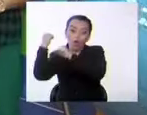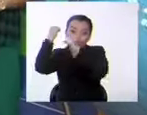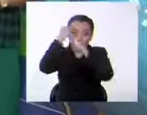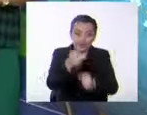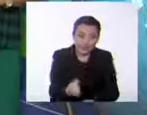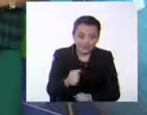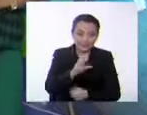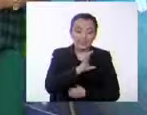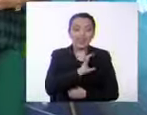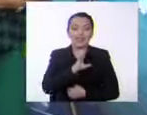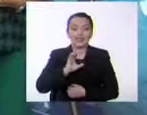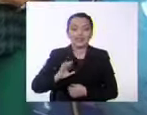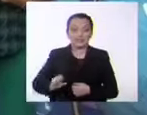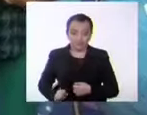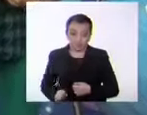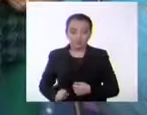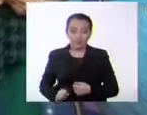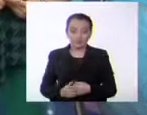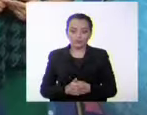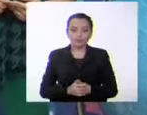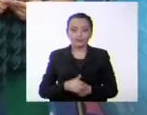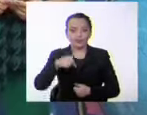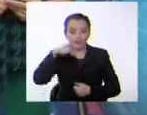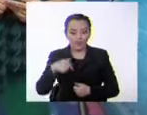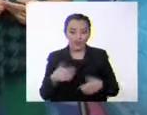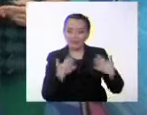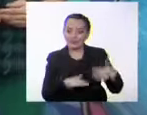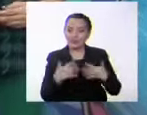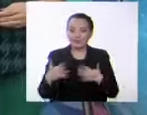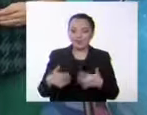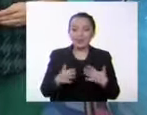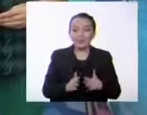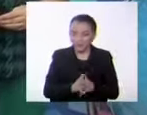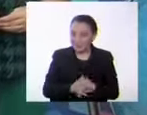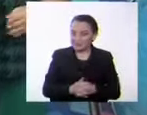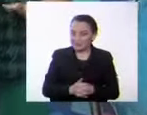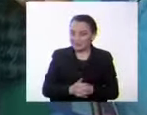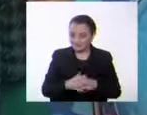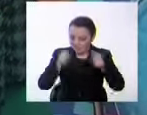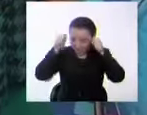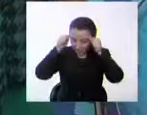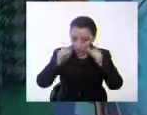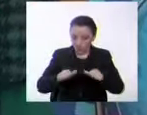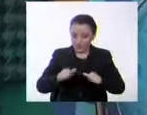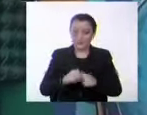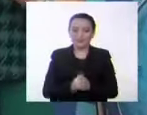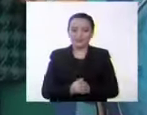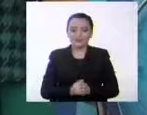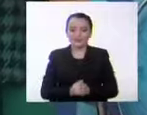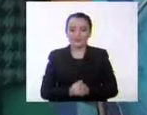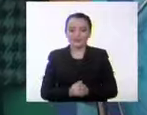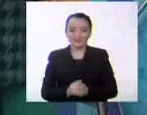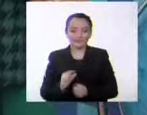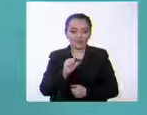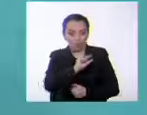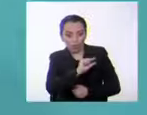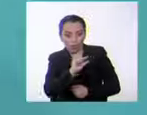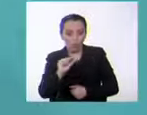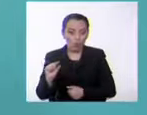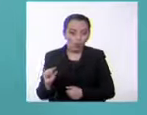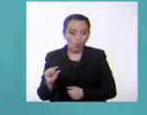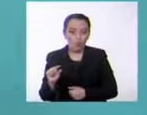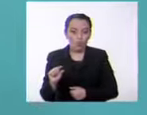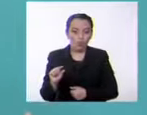para hoy? Ahora tenemos un juego, ¿te parece? Yo estoy listísima para jugar. Se llama El